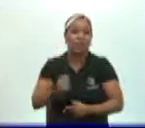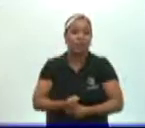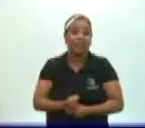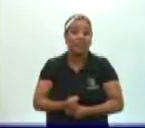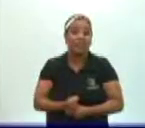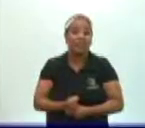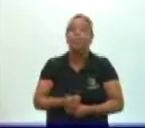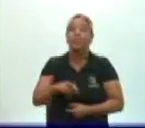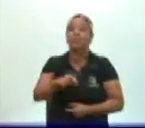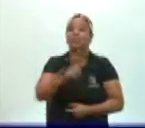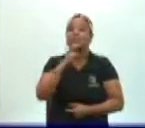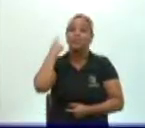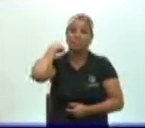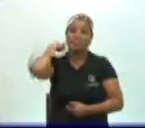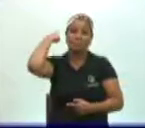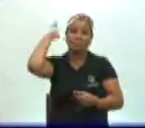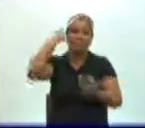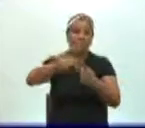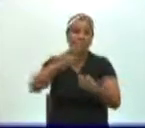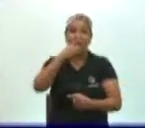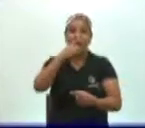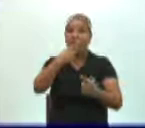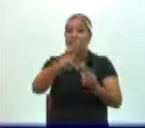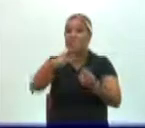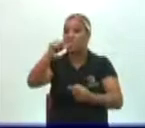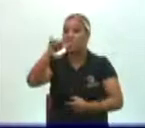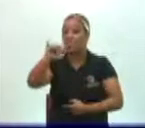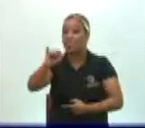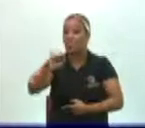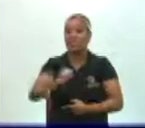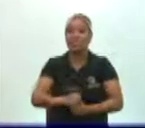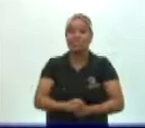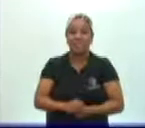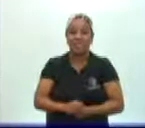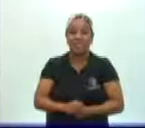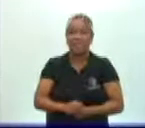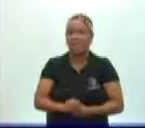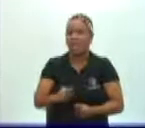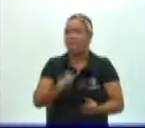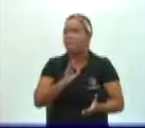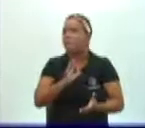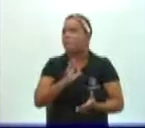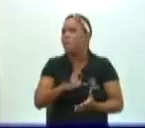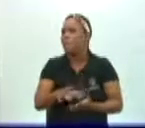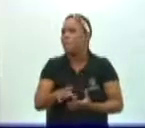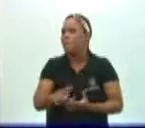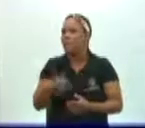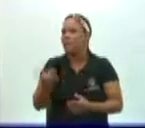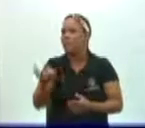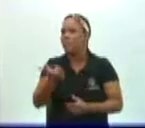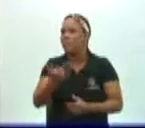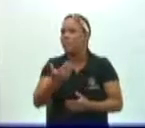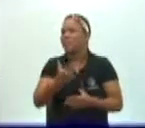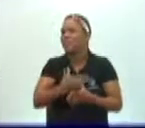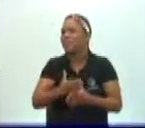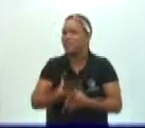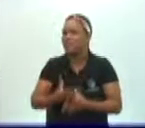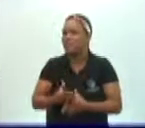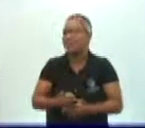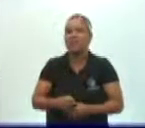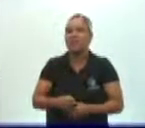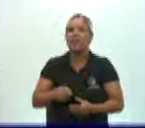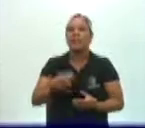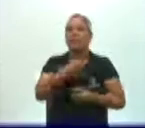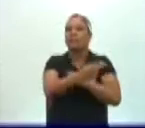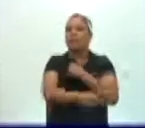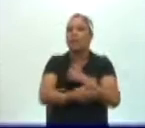el XVI, se va a producir la conquista de América por parte de diferentes potencias europeas y esto va a